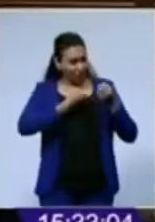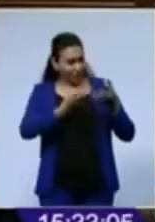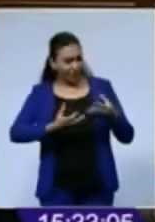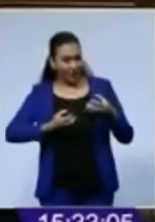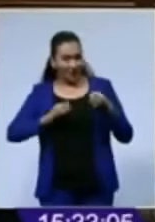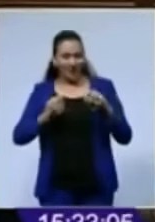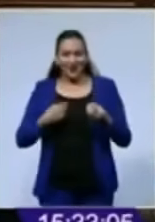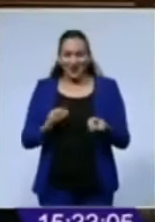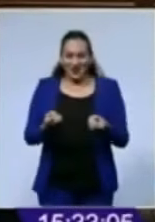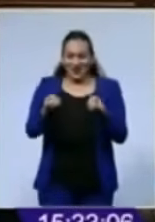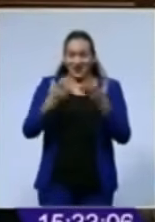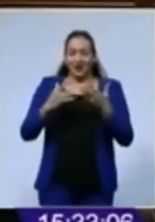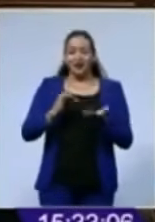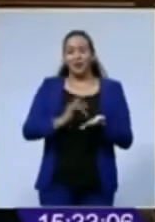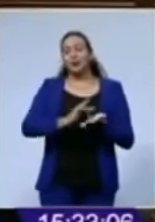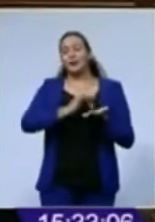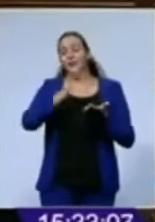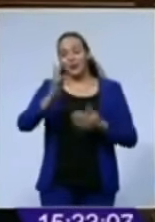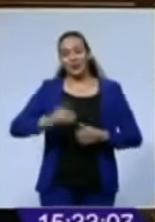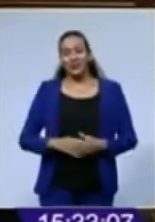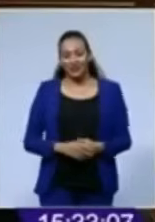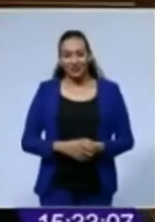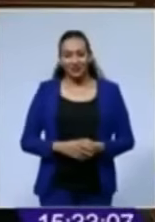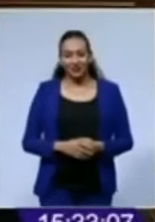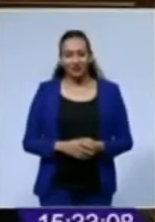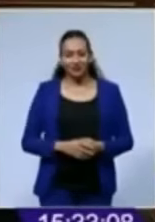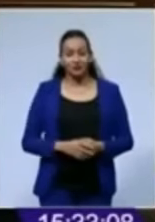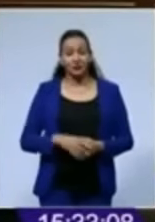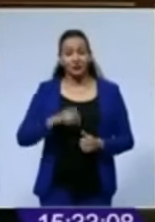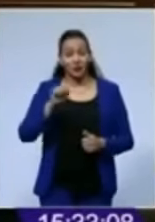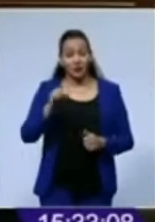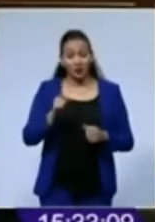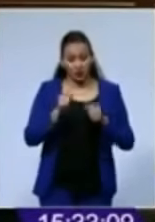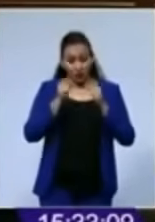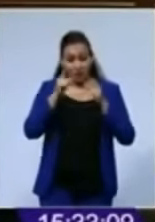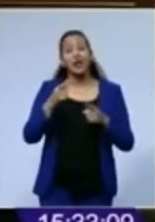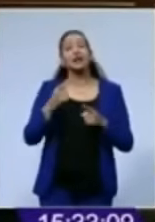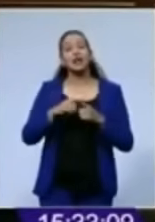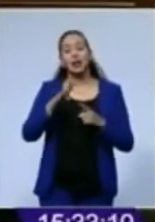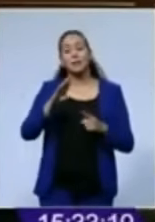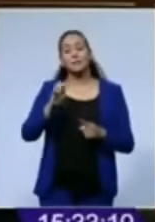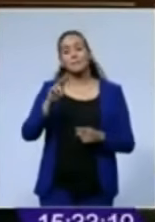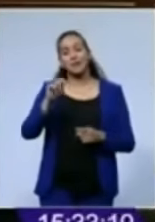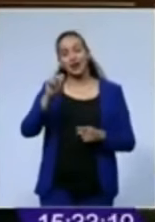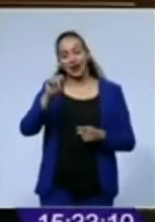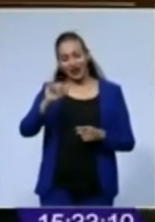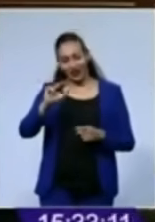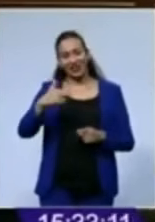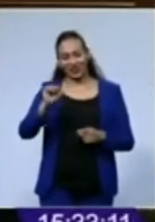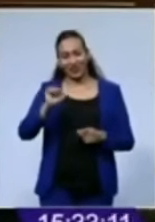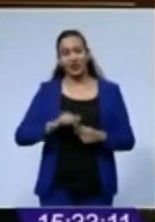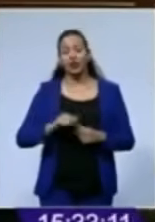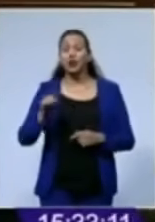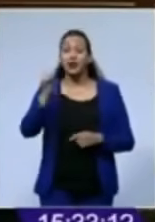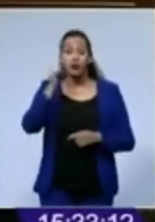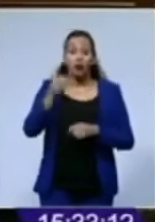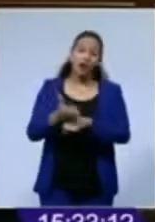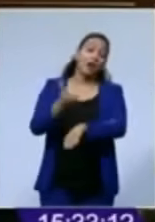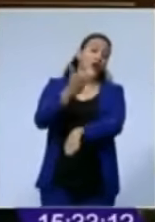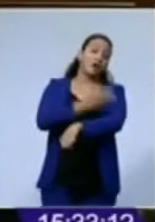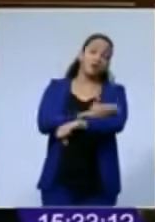a personas como Berta Fernández que me ha acompañado ya